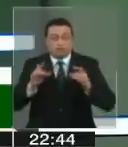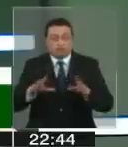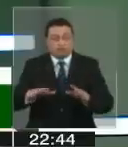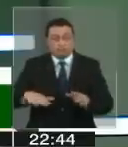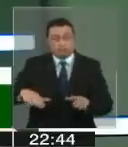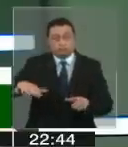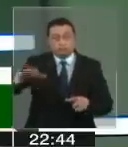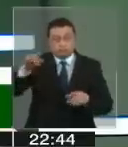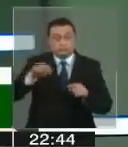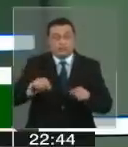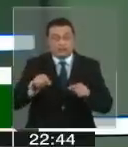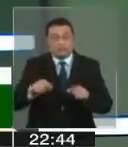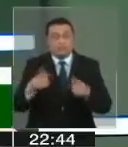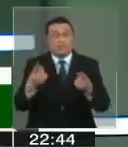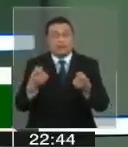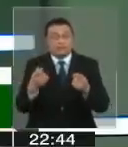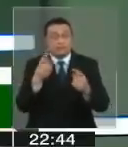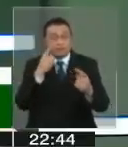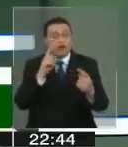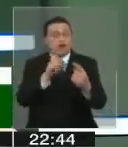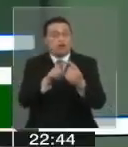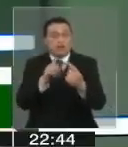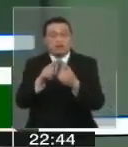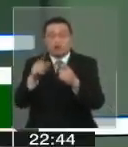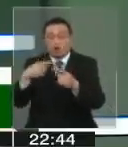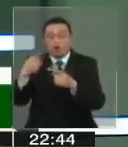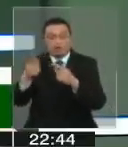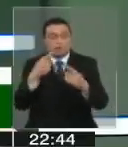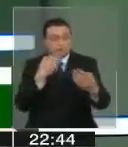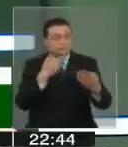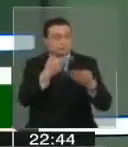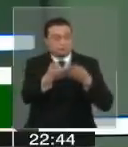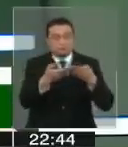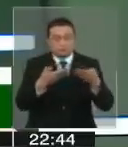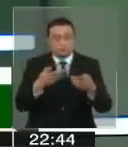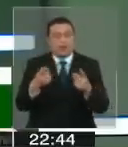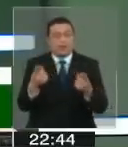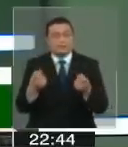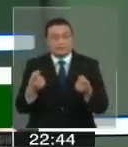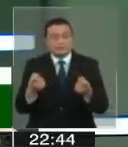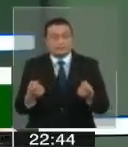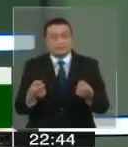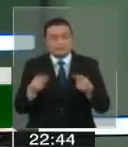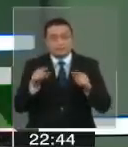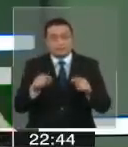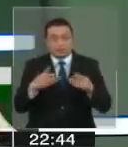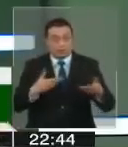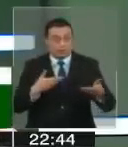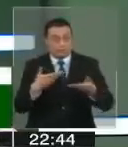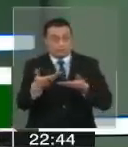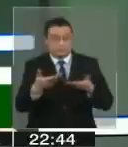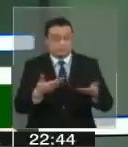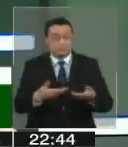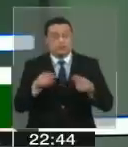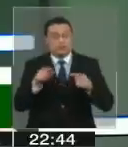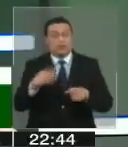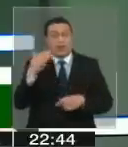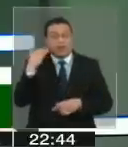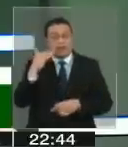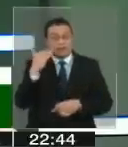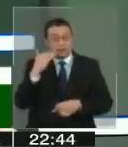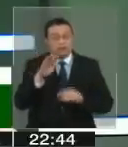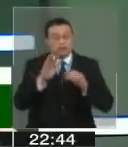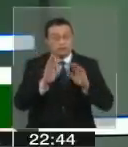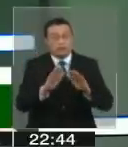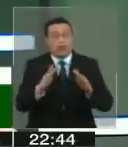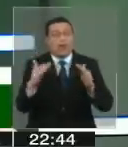desde ahí necesitamos el contacto del otro, el vínculo diario del otro, que es recíproco. Entonces, los niños quedan